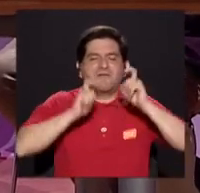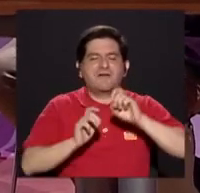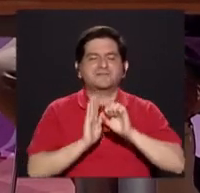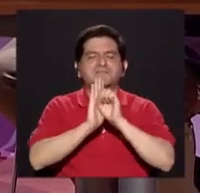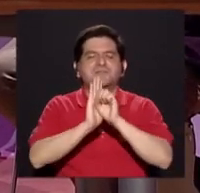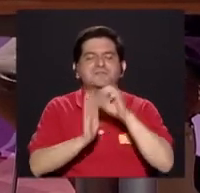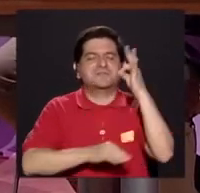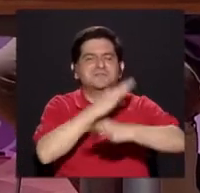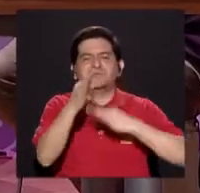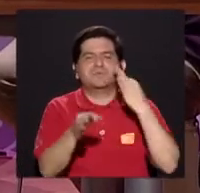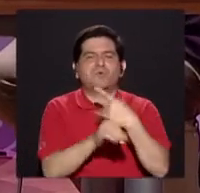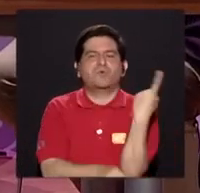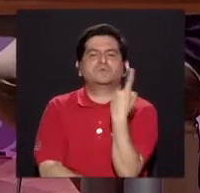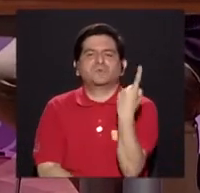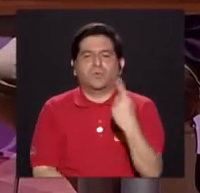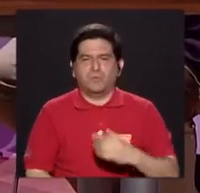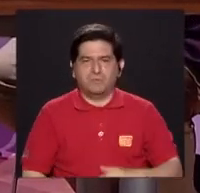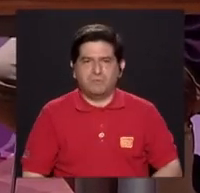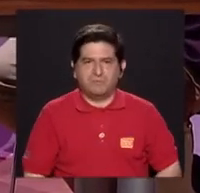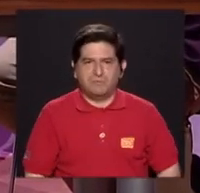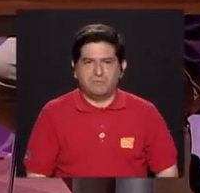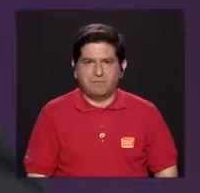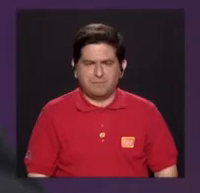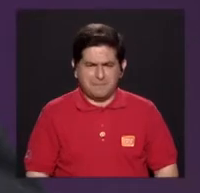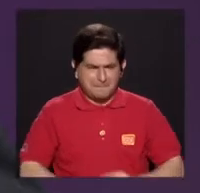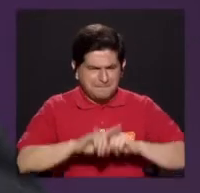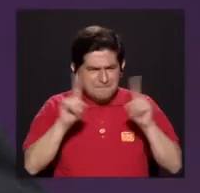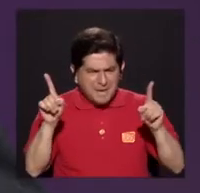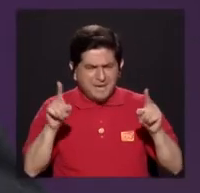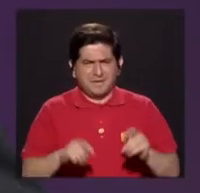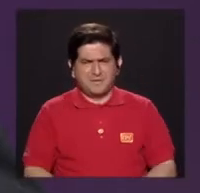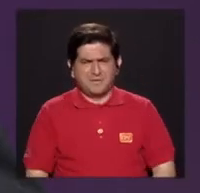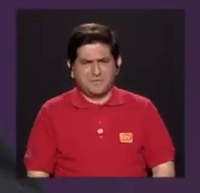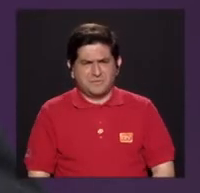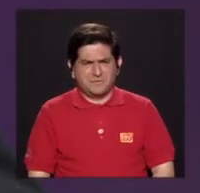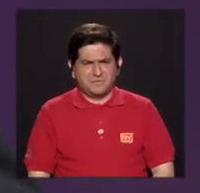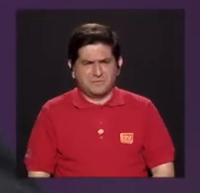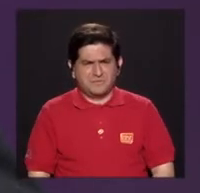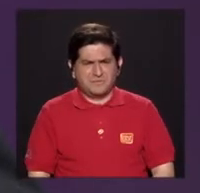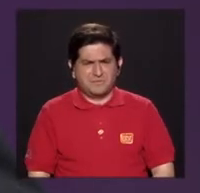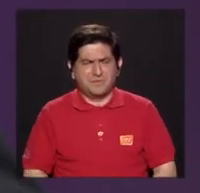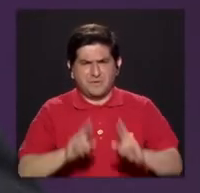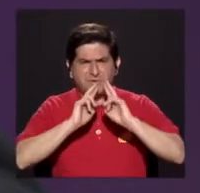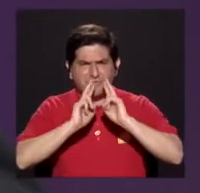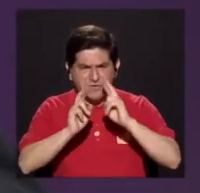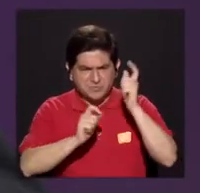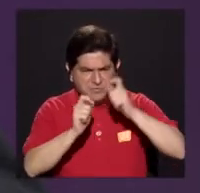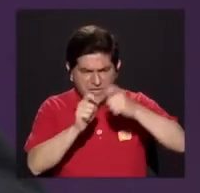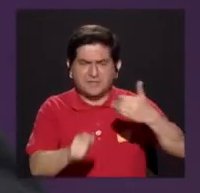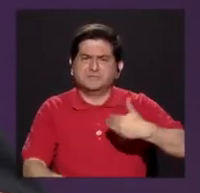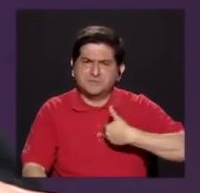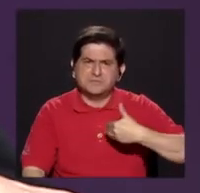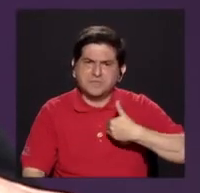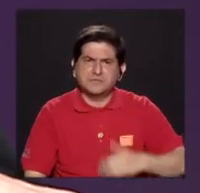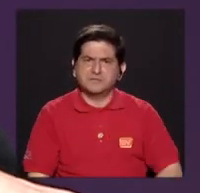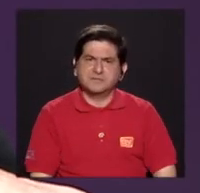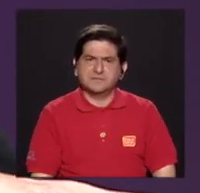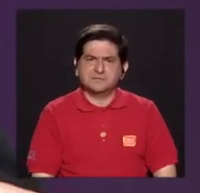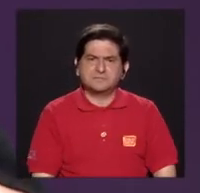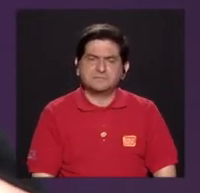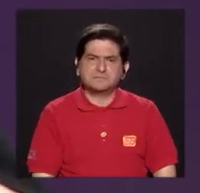Sin embargo, vamos a ver, ¿por qué entonces, digamos, hay resultados muy concretos?